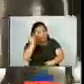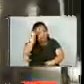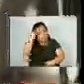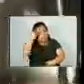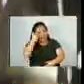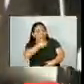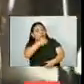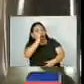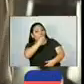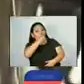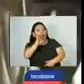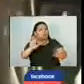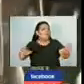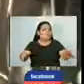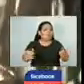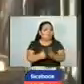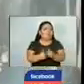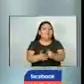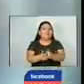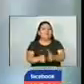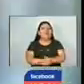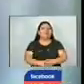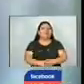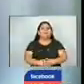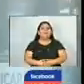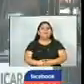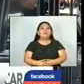adicción. Conozca más de la problemática.